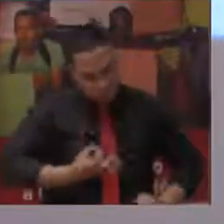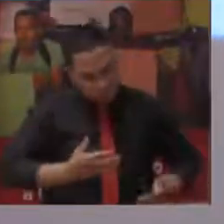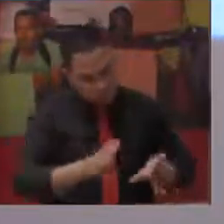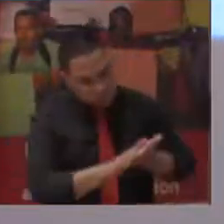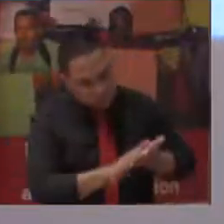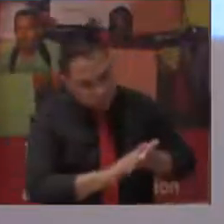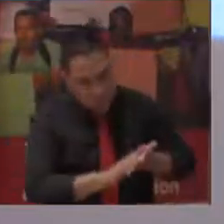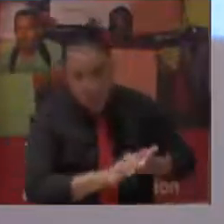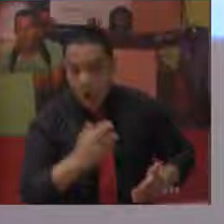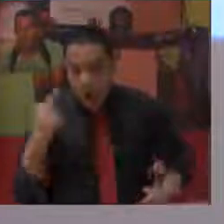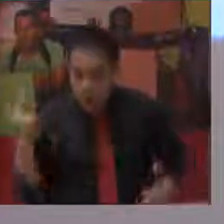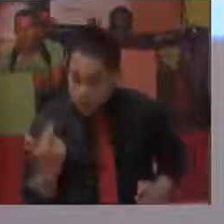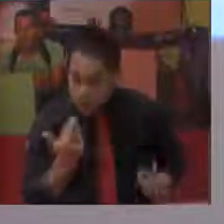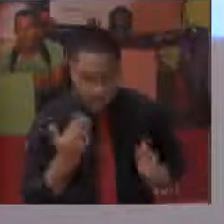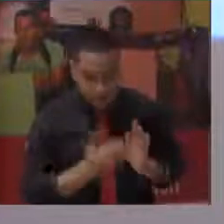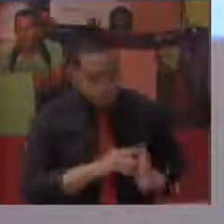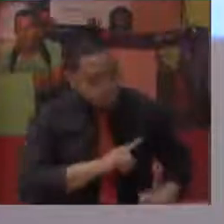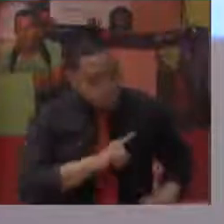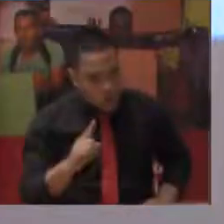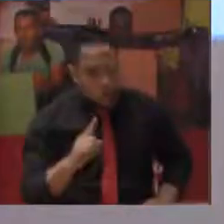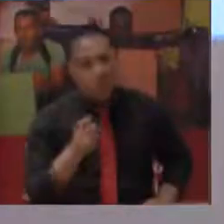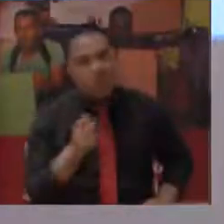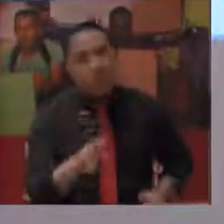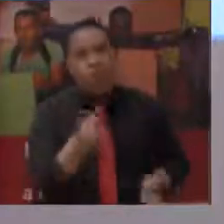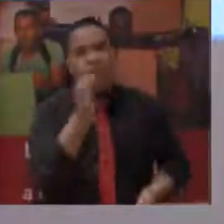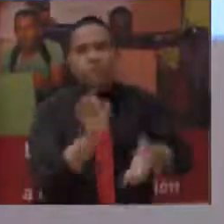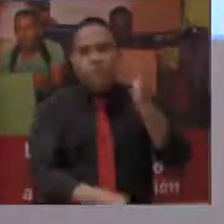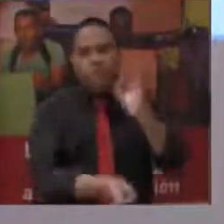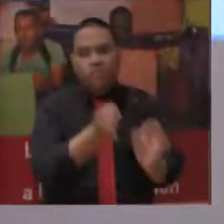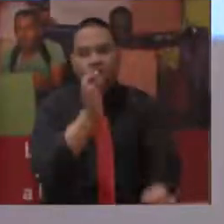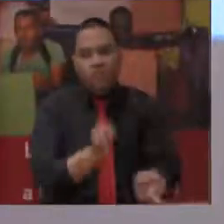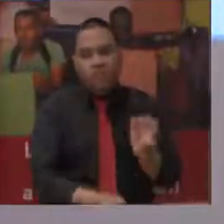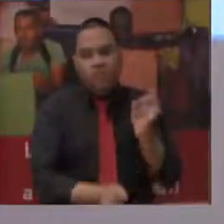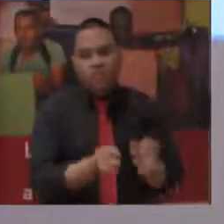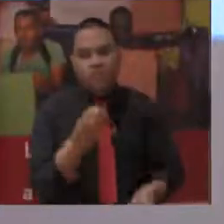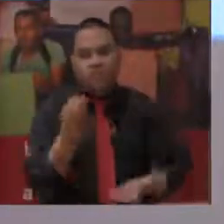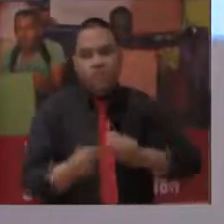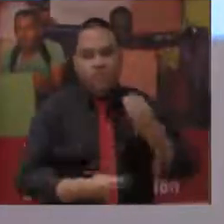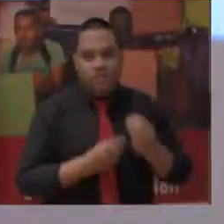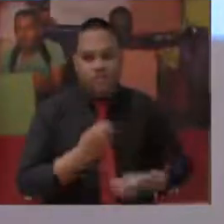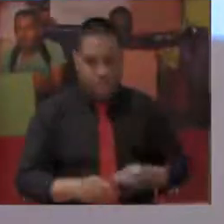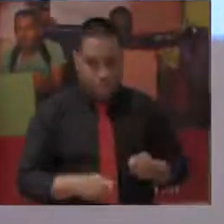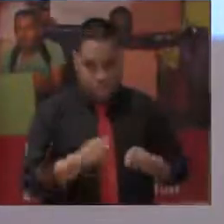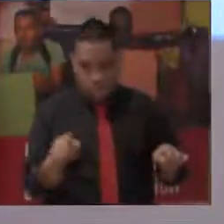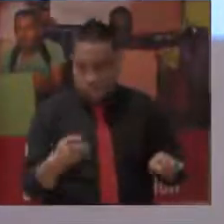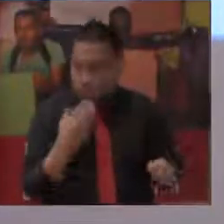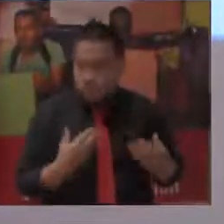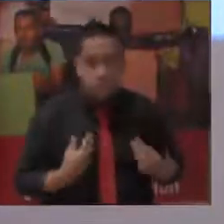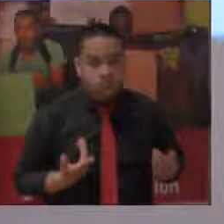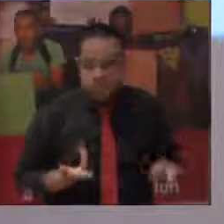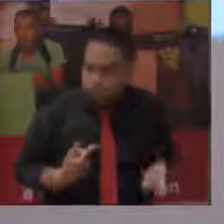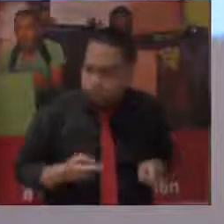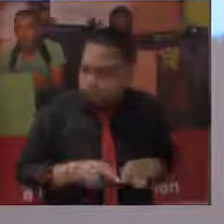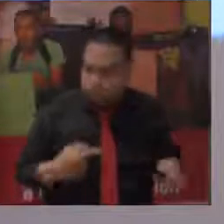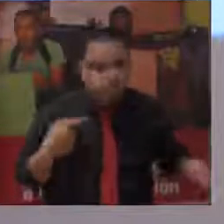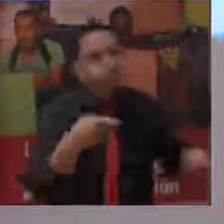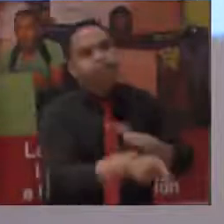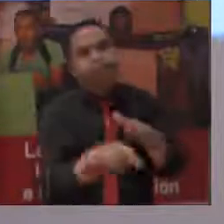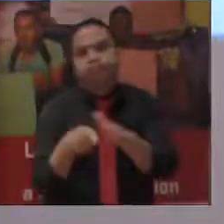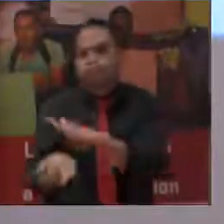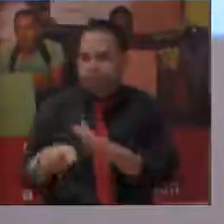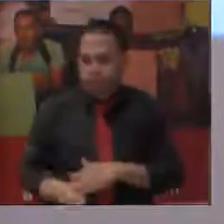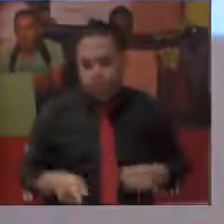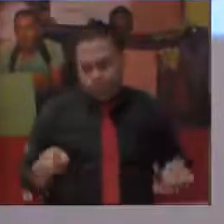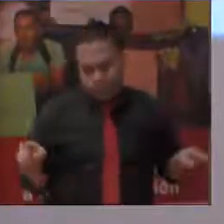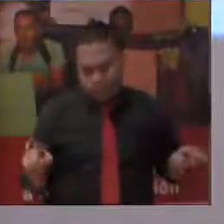no repetición y de una justicia que no sea simplemente punitiva. Y eso es, digamos, una